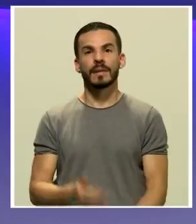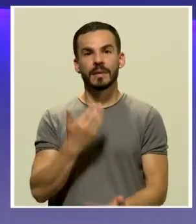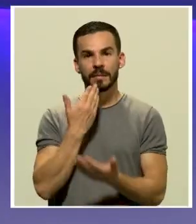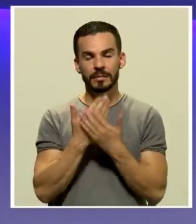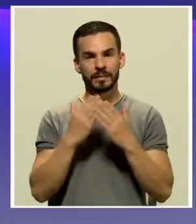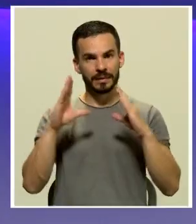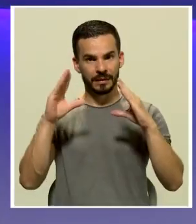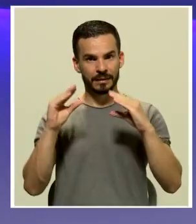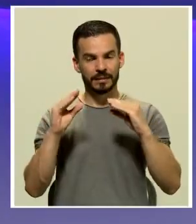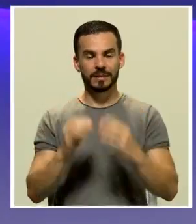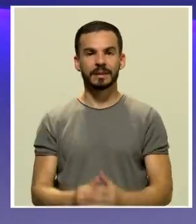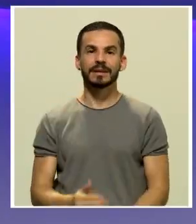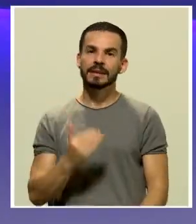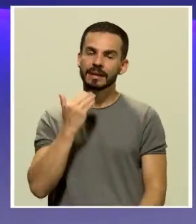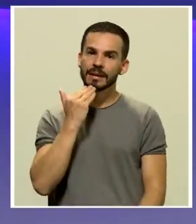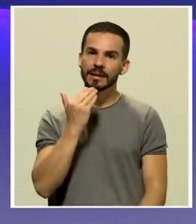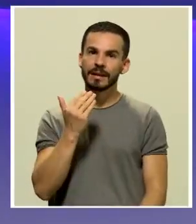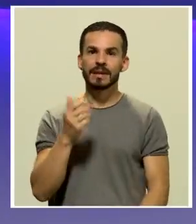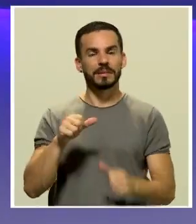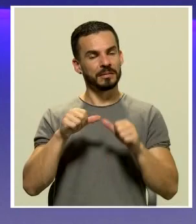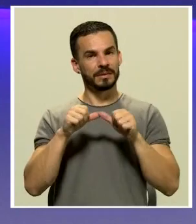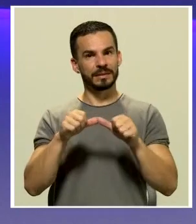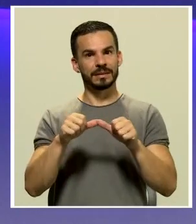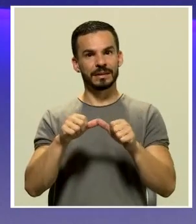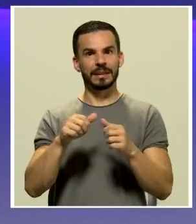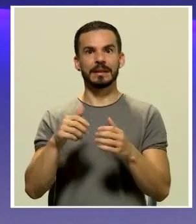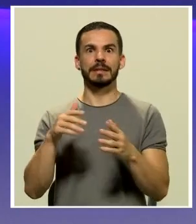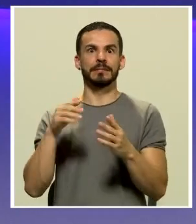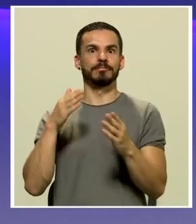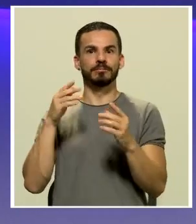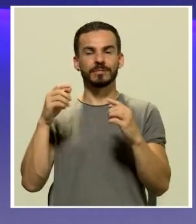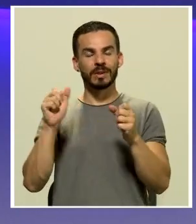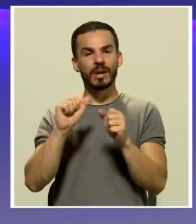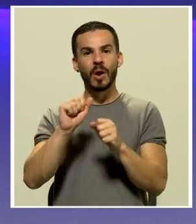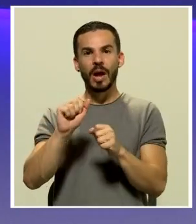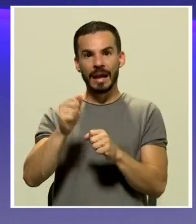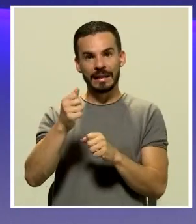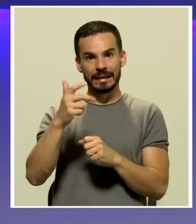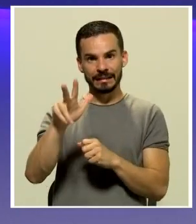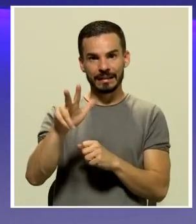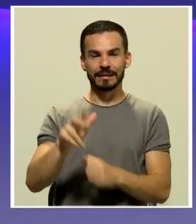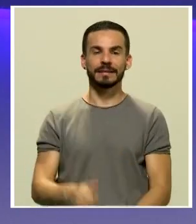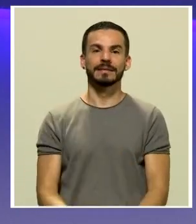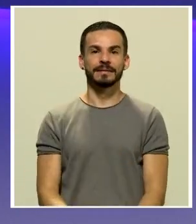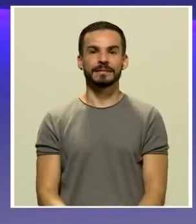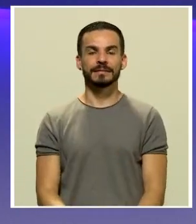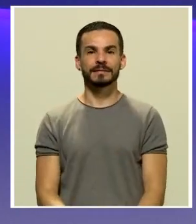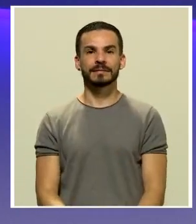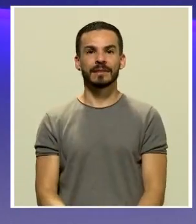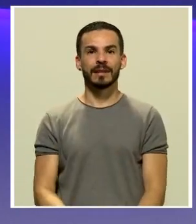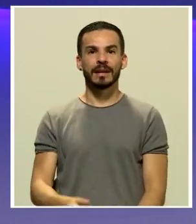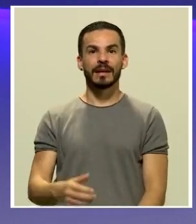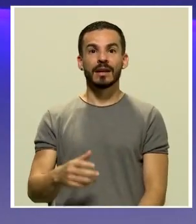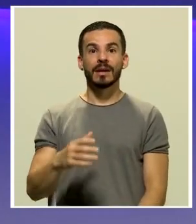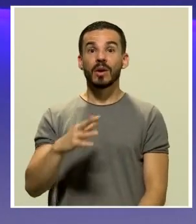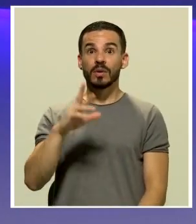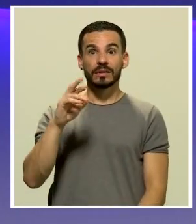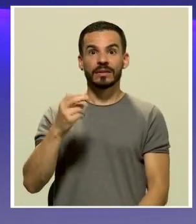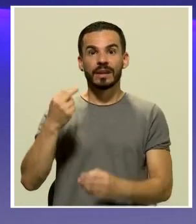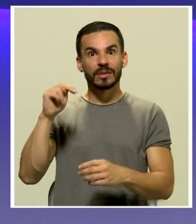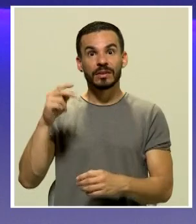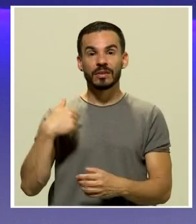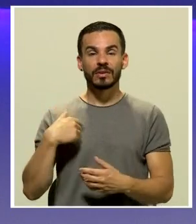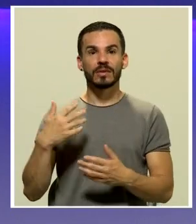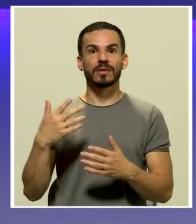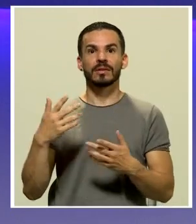Buenas noches, gracias por continuar conectados a la señal de Costa Rica Noticias. Estamos en vivo